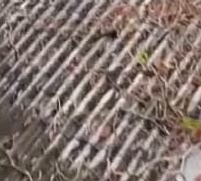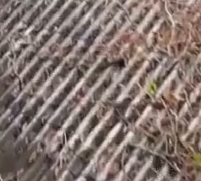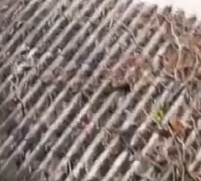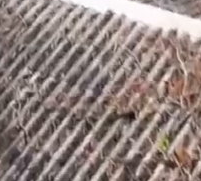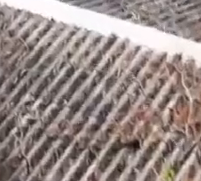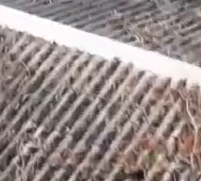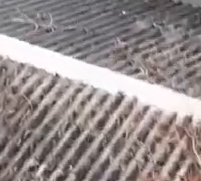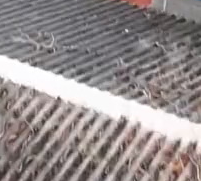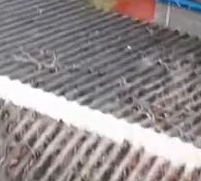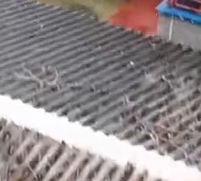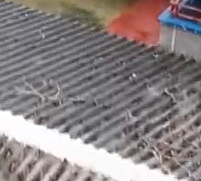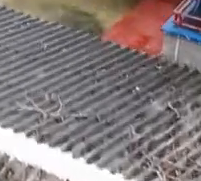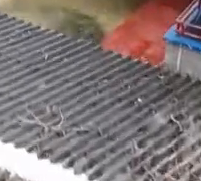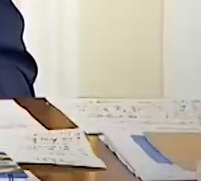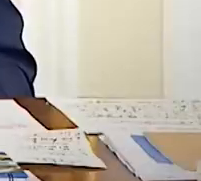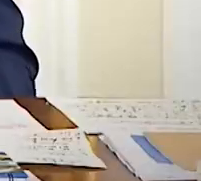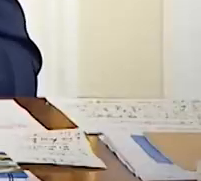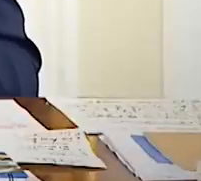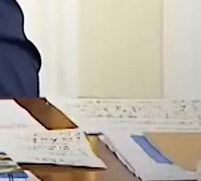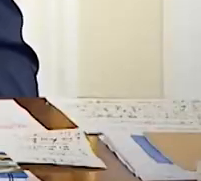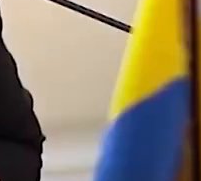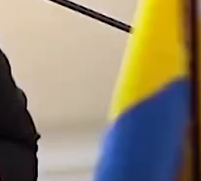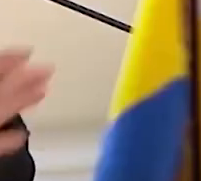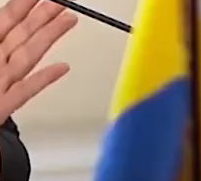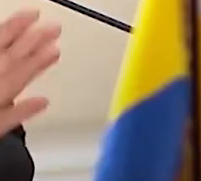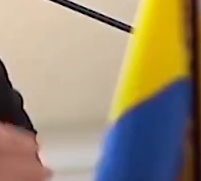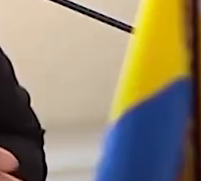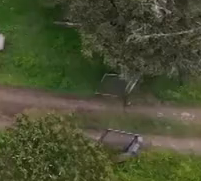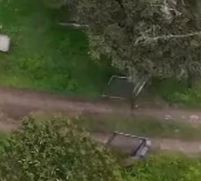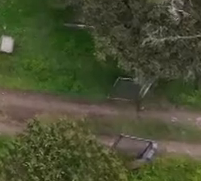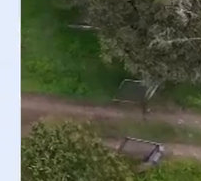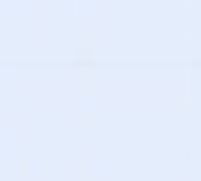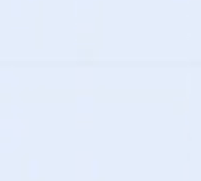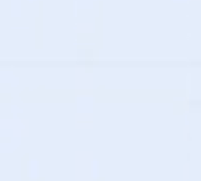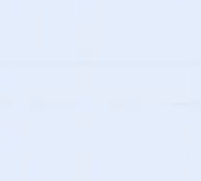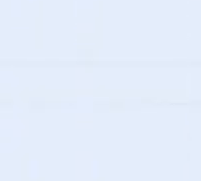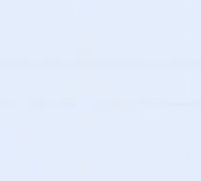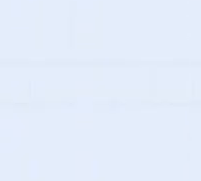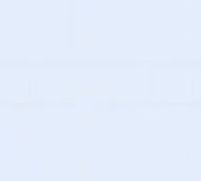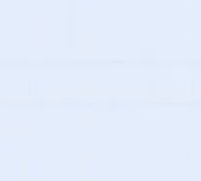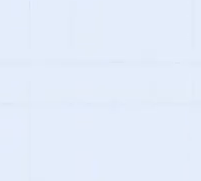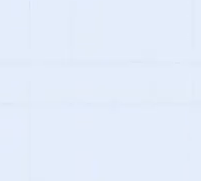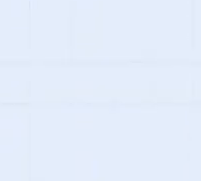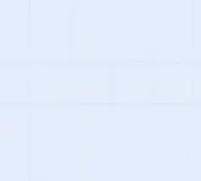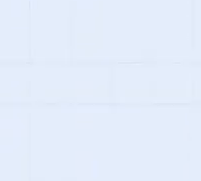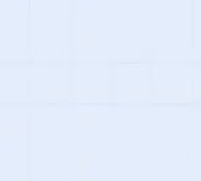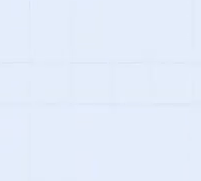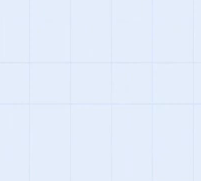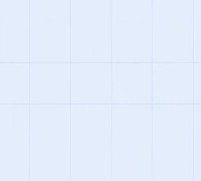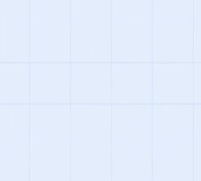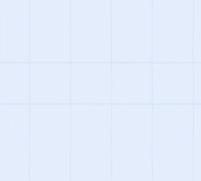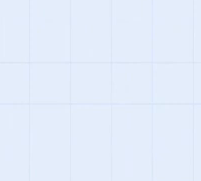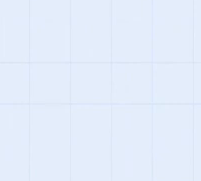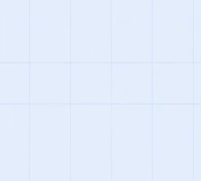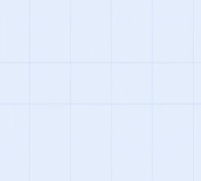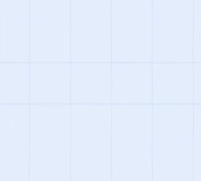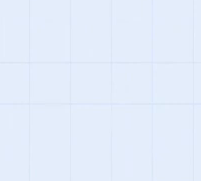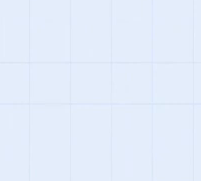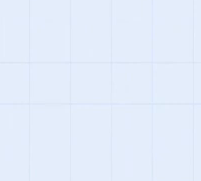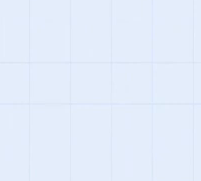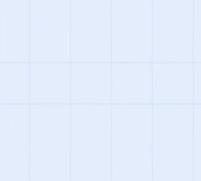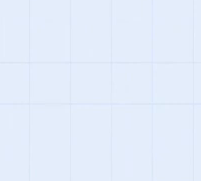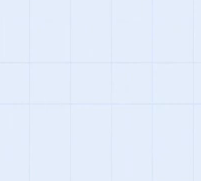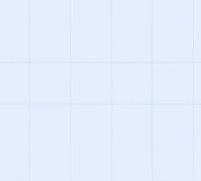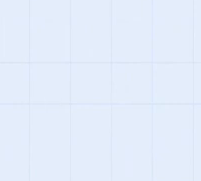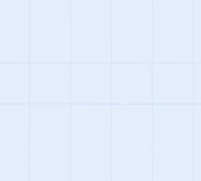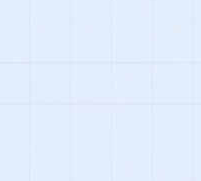educativa sigue avanzando y para eso, el gobierno del presidente Iván Duque ya inició 135 obras de mejoramiento en colegios rurales en